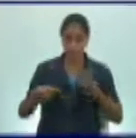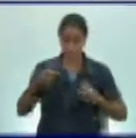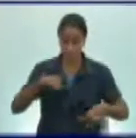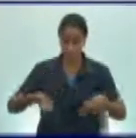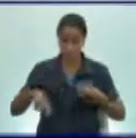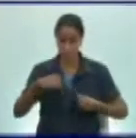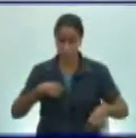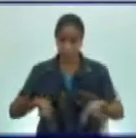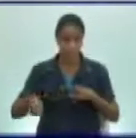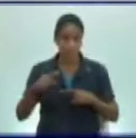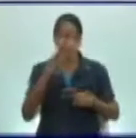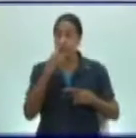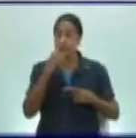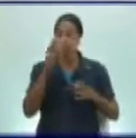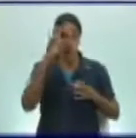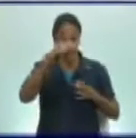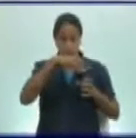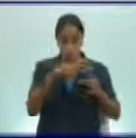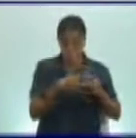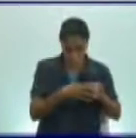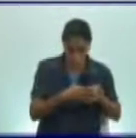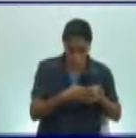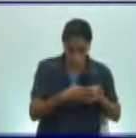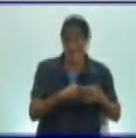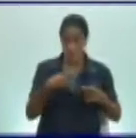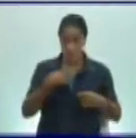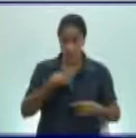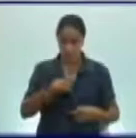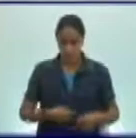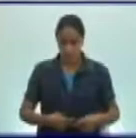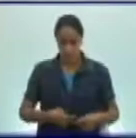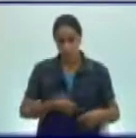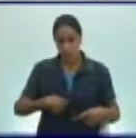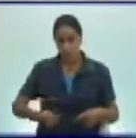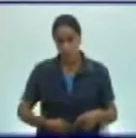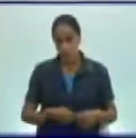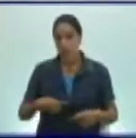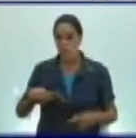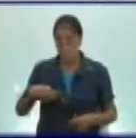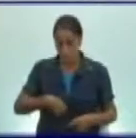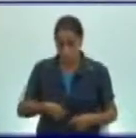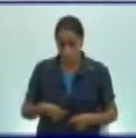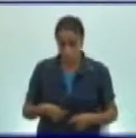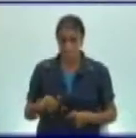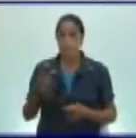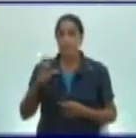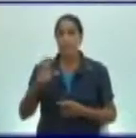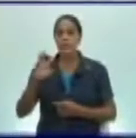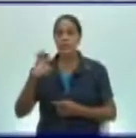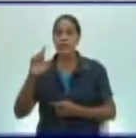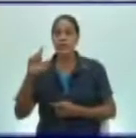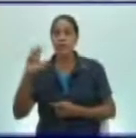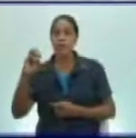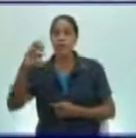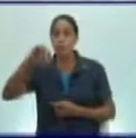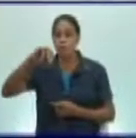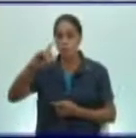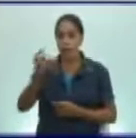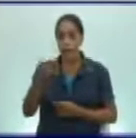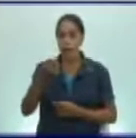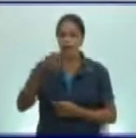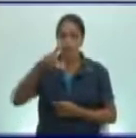sistema respiratorio. Y el sistema digestivo en estos animales celomados presentan un